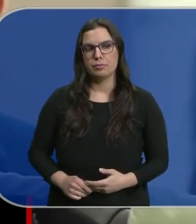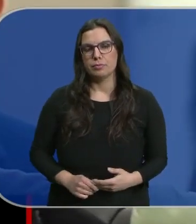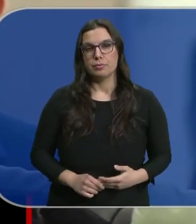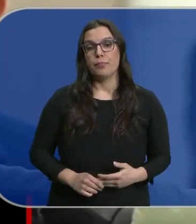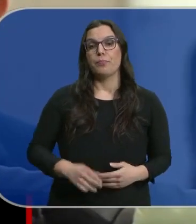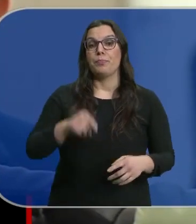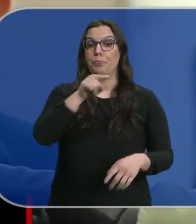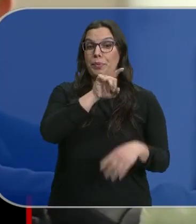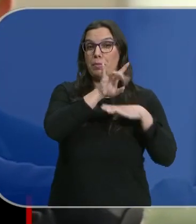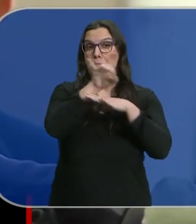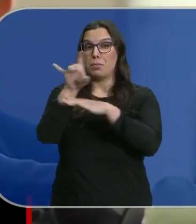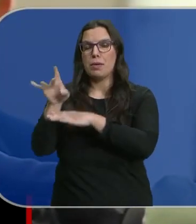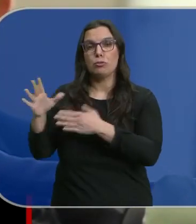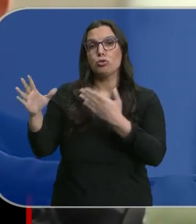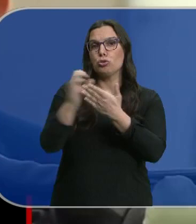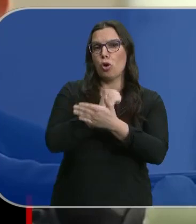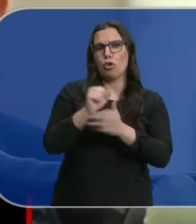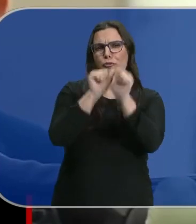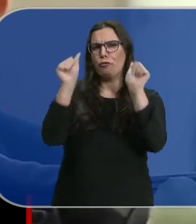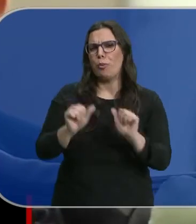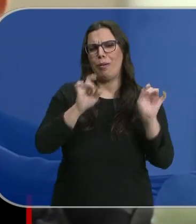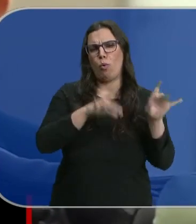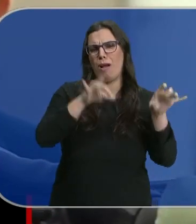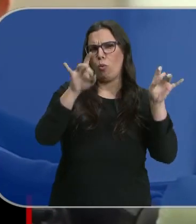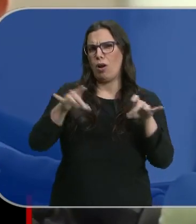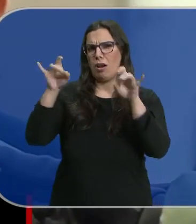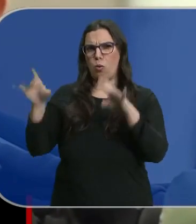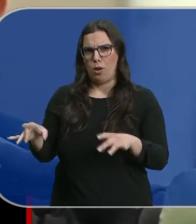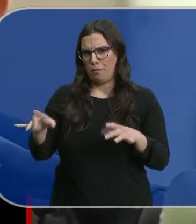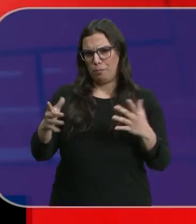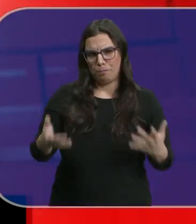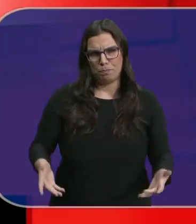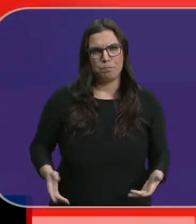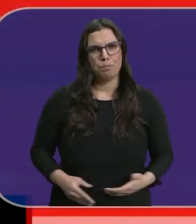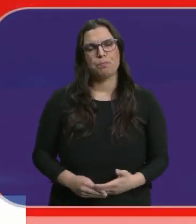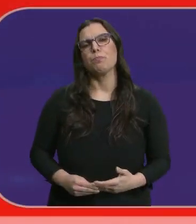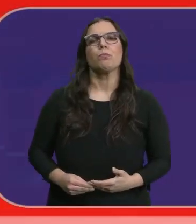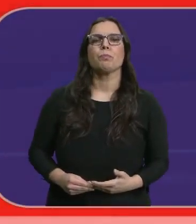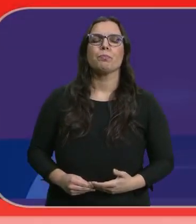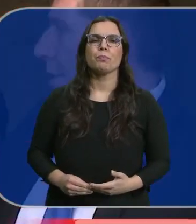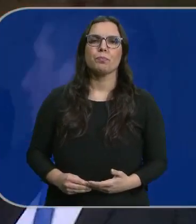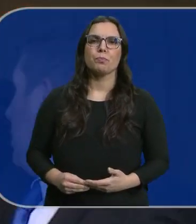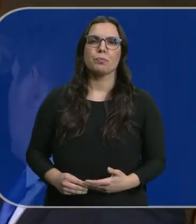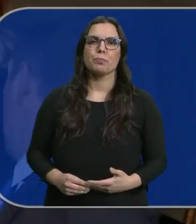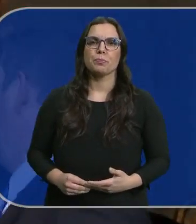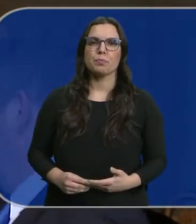Todos estos hechos tenían un mismo modus operandi o modo de actuación.